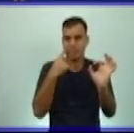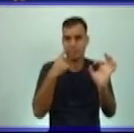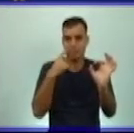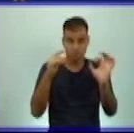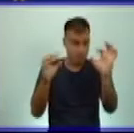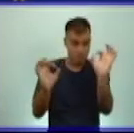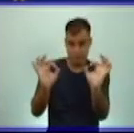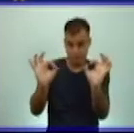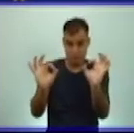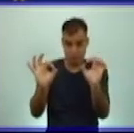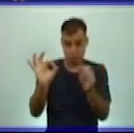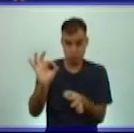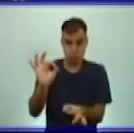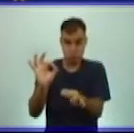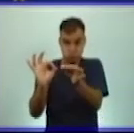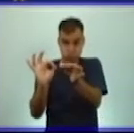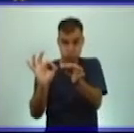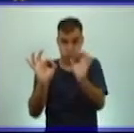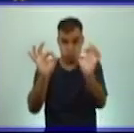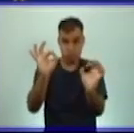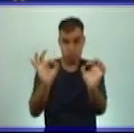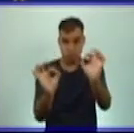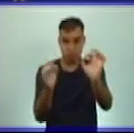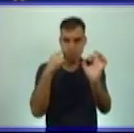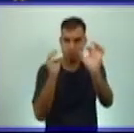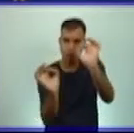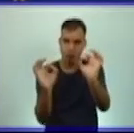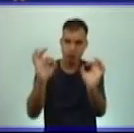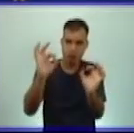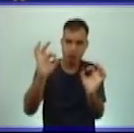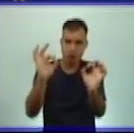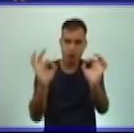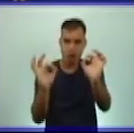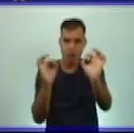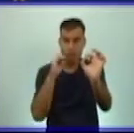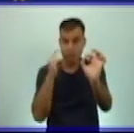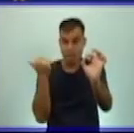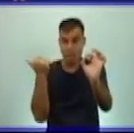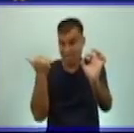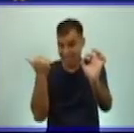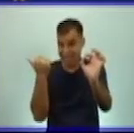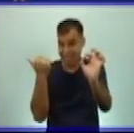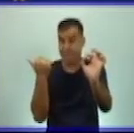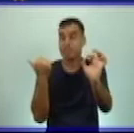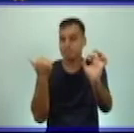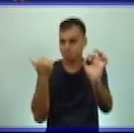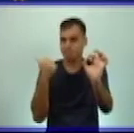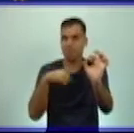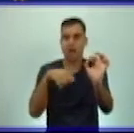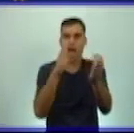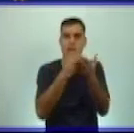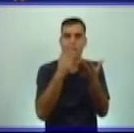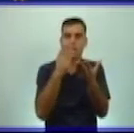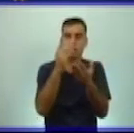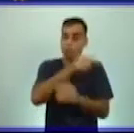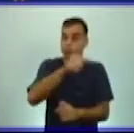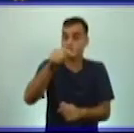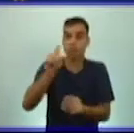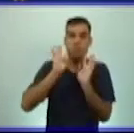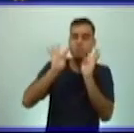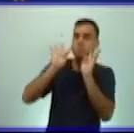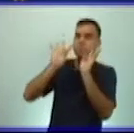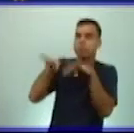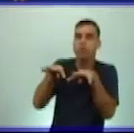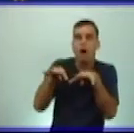espiras y realizando esta acción. Esta acción es bien motivante para los estudiantes en clase, puesto